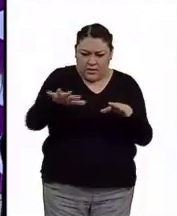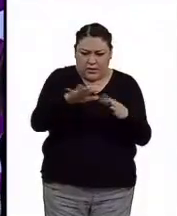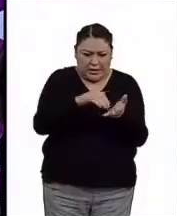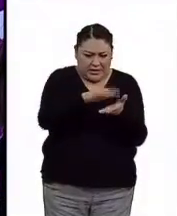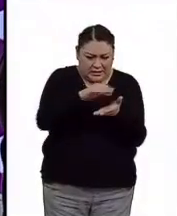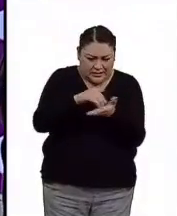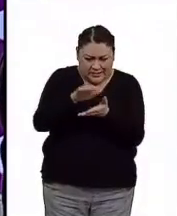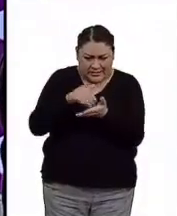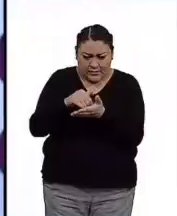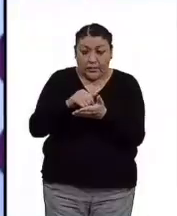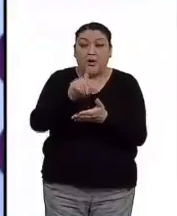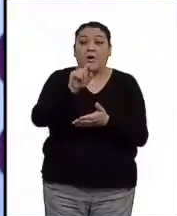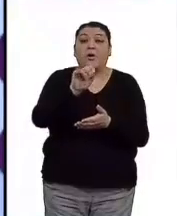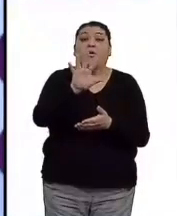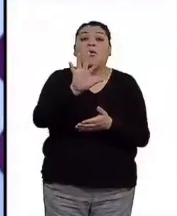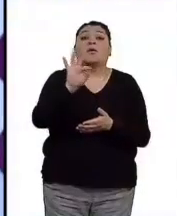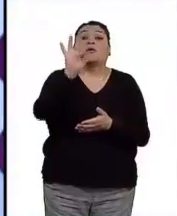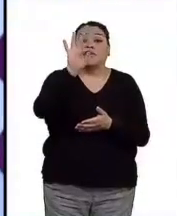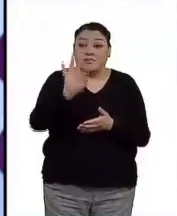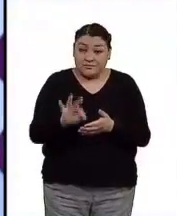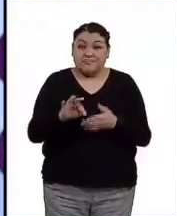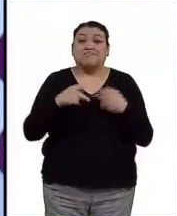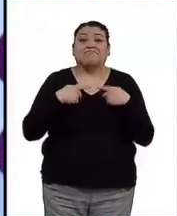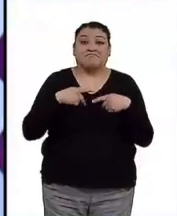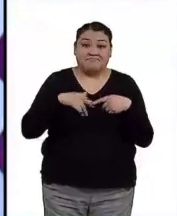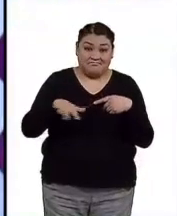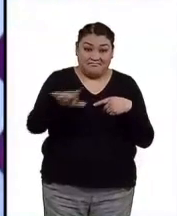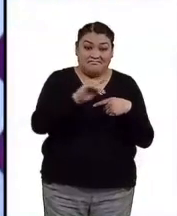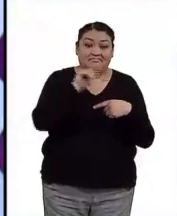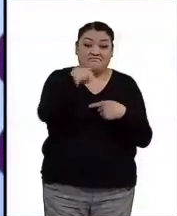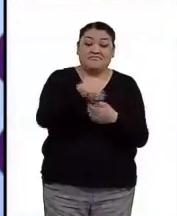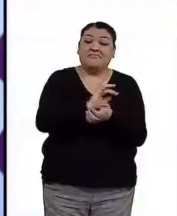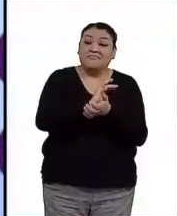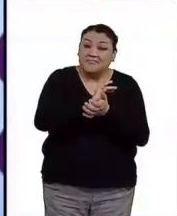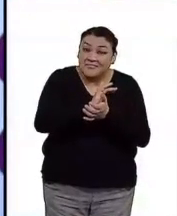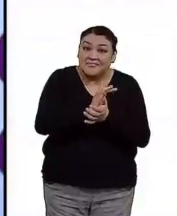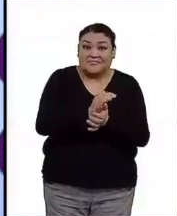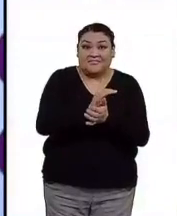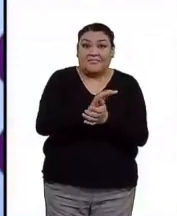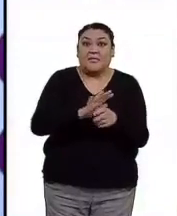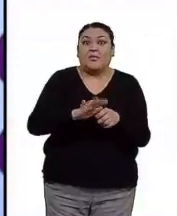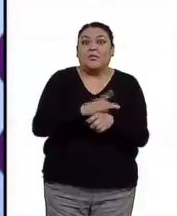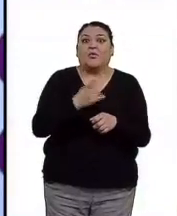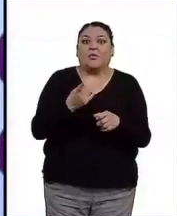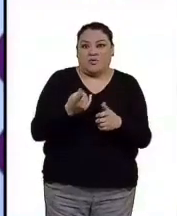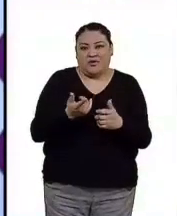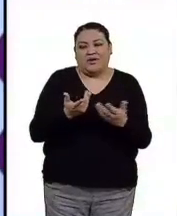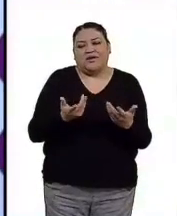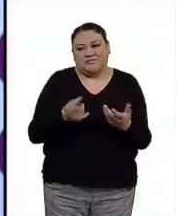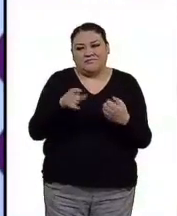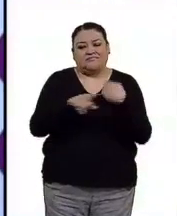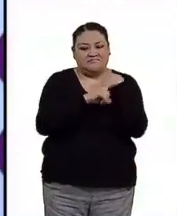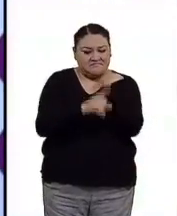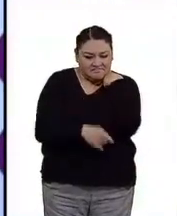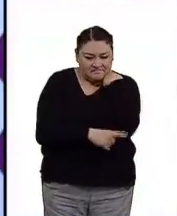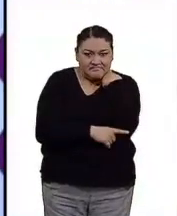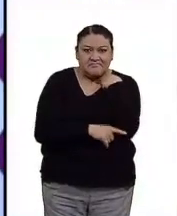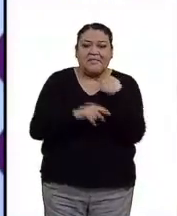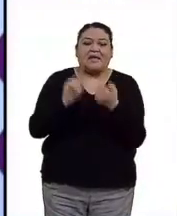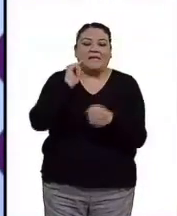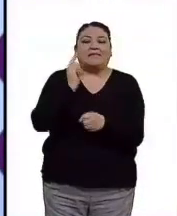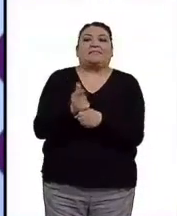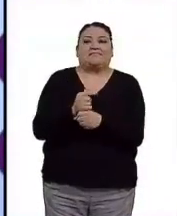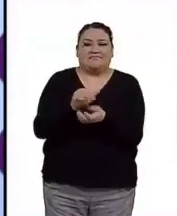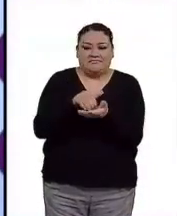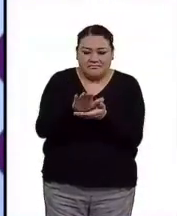aprox de casos de discriminación son por haber sido despedidas estando embarazadas